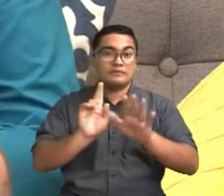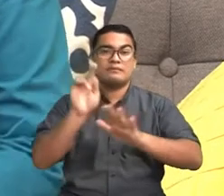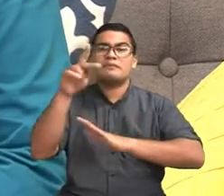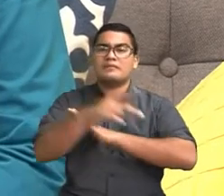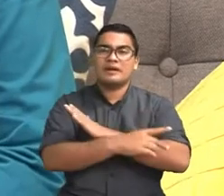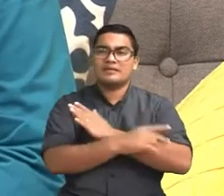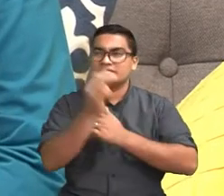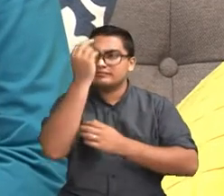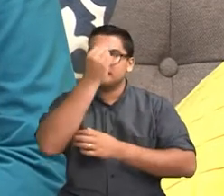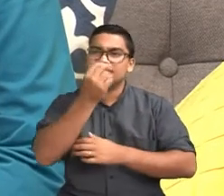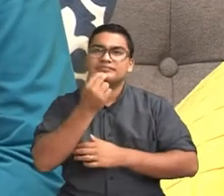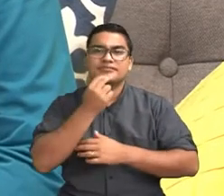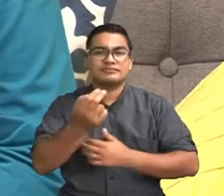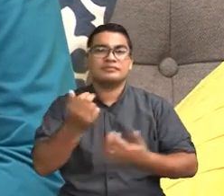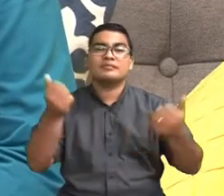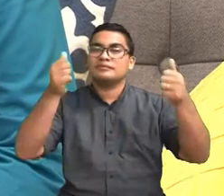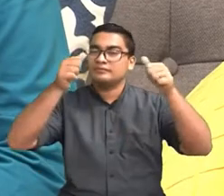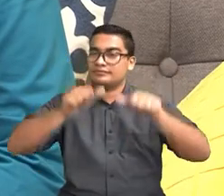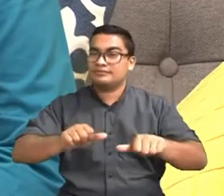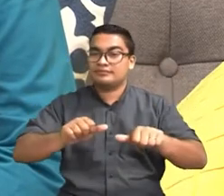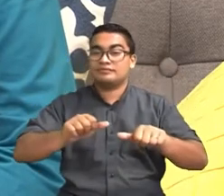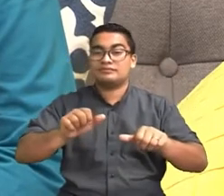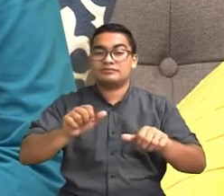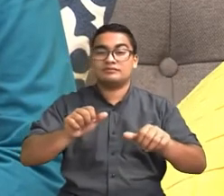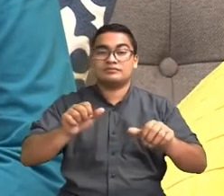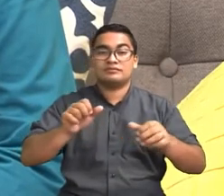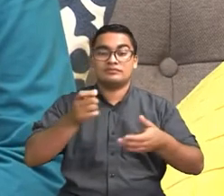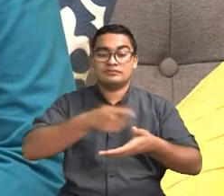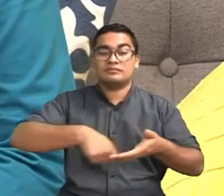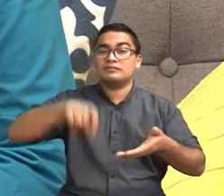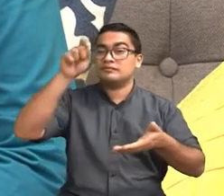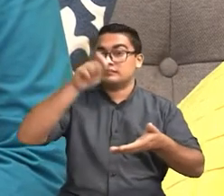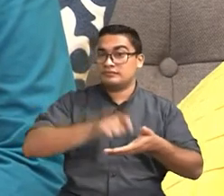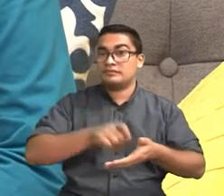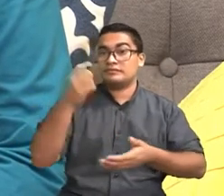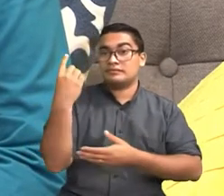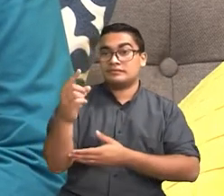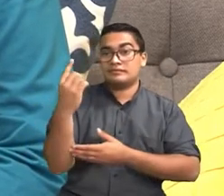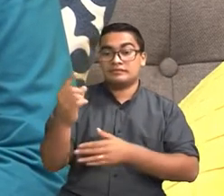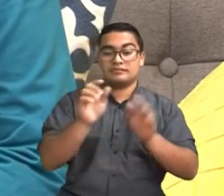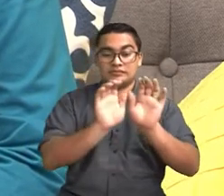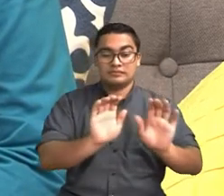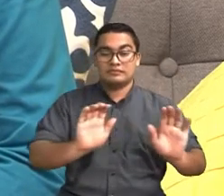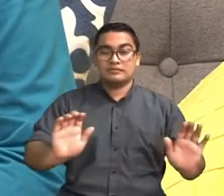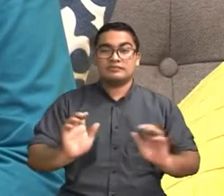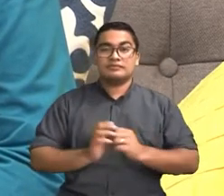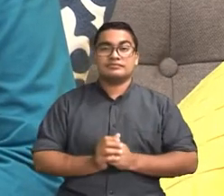decir que la Convención sobre los Derechos de la Niñez fue